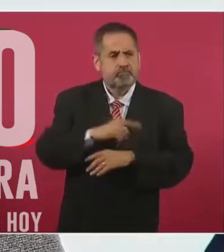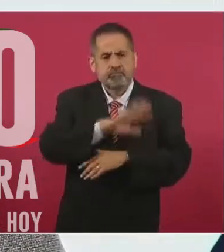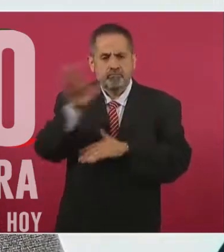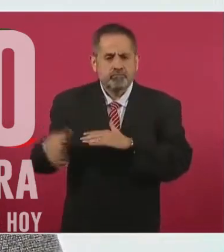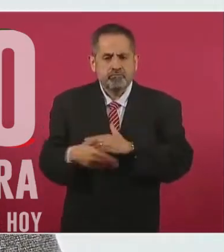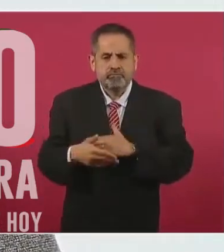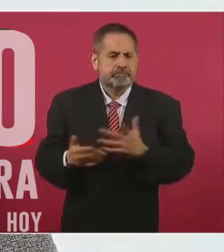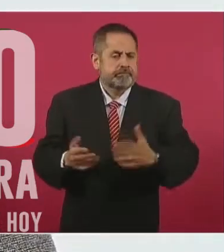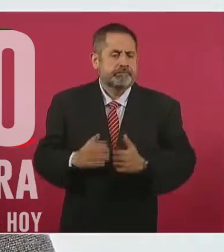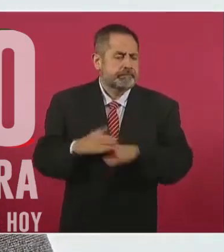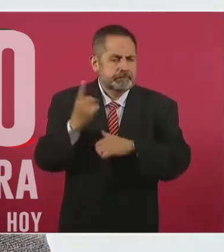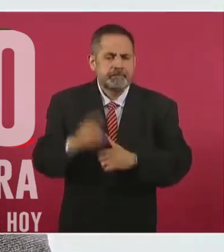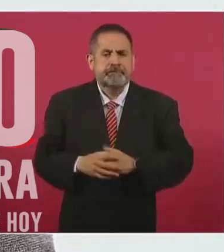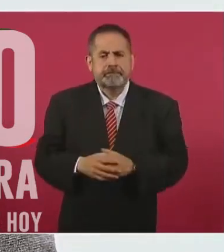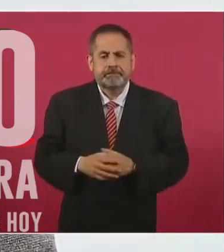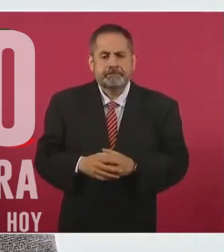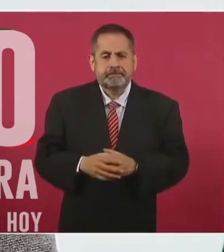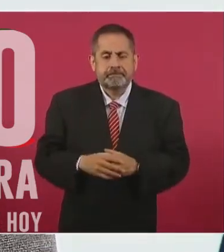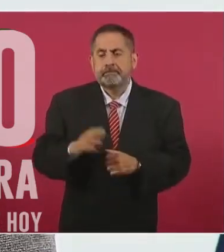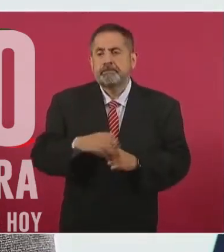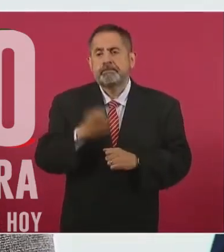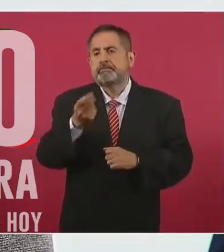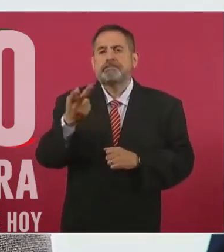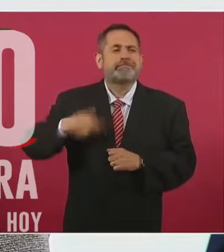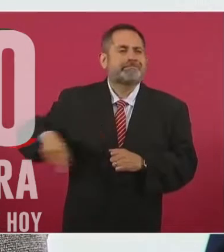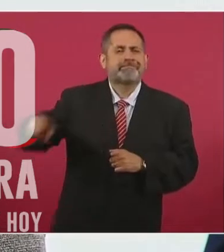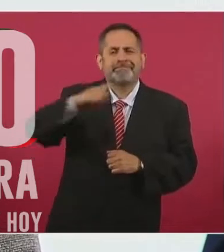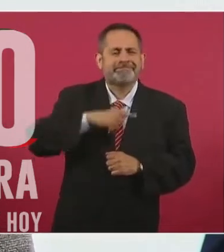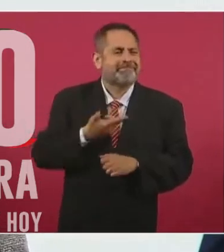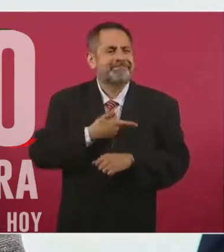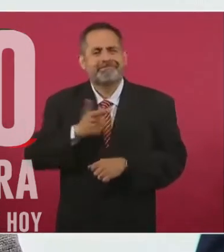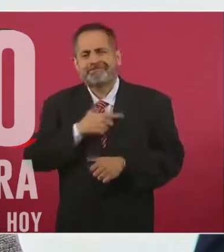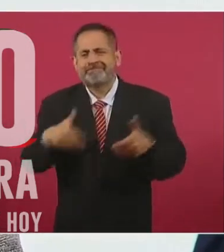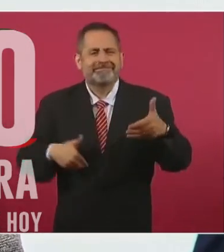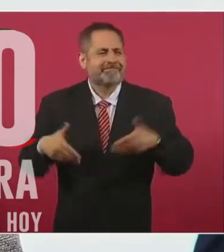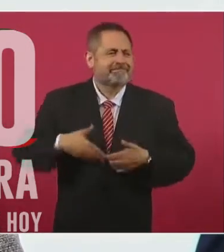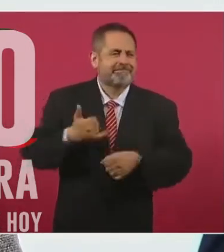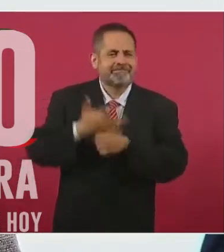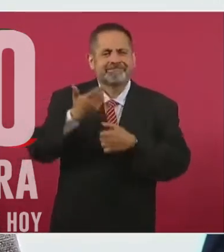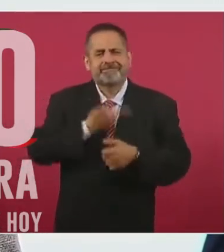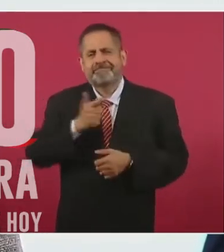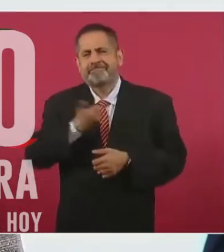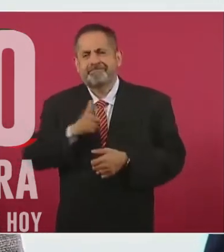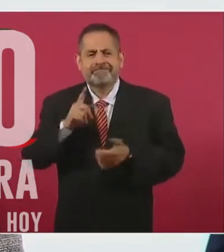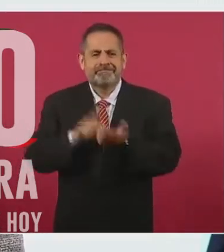varios puntos. Primero, hay un rechazo popular, hay una inconformidad permanente en la sociedad